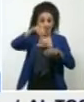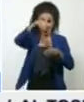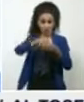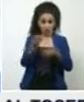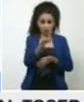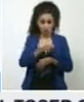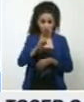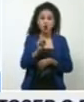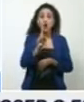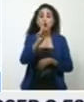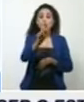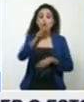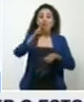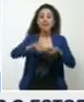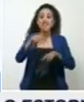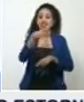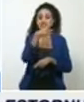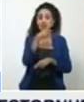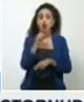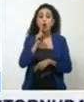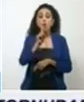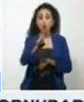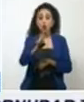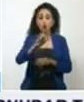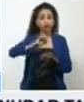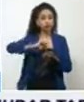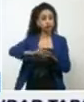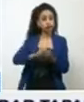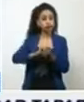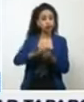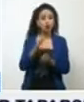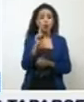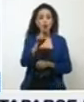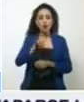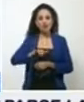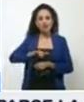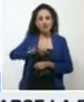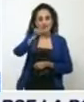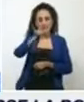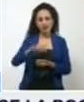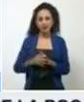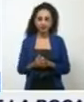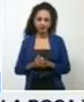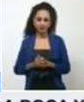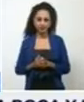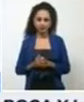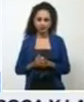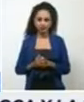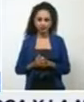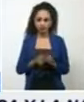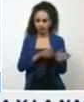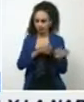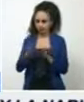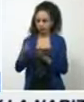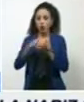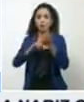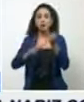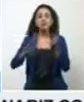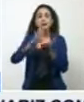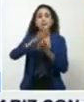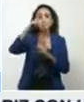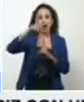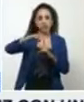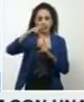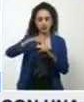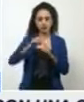Habana Vieja, uno de Arroyo Naranjo y uno de Boyero. De la provincia de Matanzas,